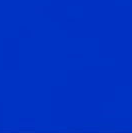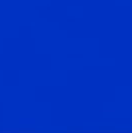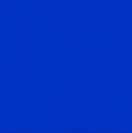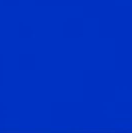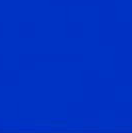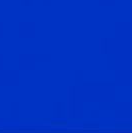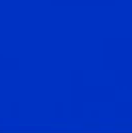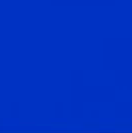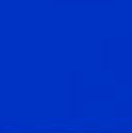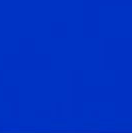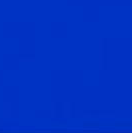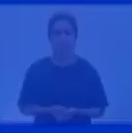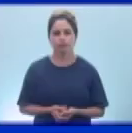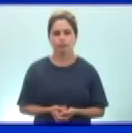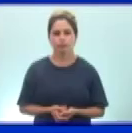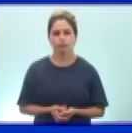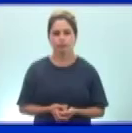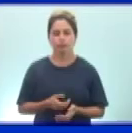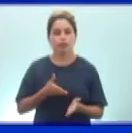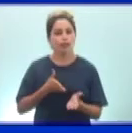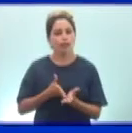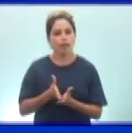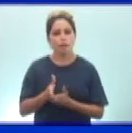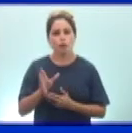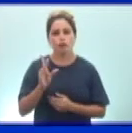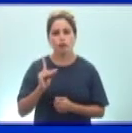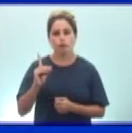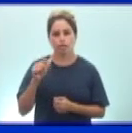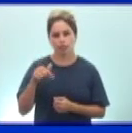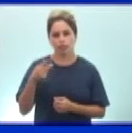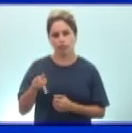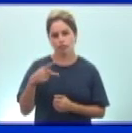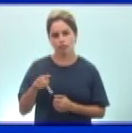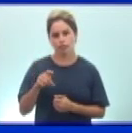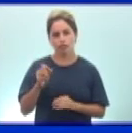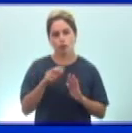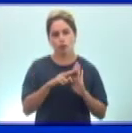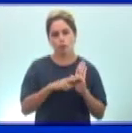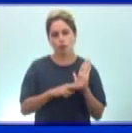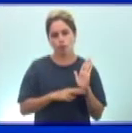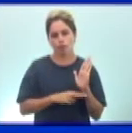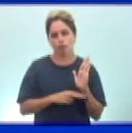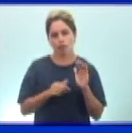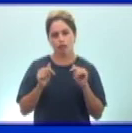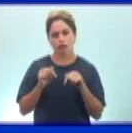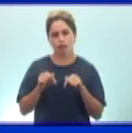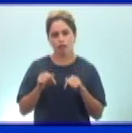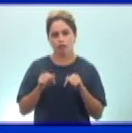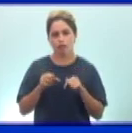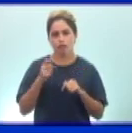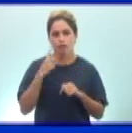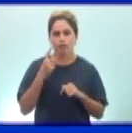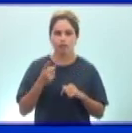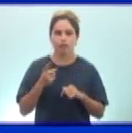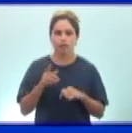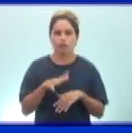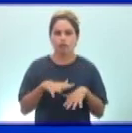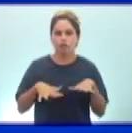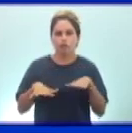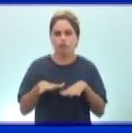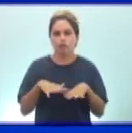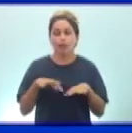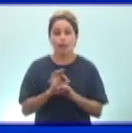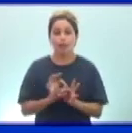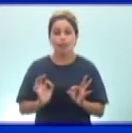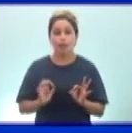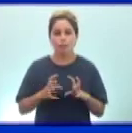Seguimos con el inciso D de este ejercicio que plantea qué propiedades oxidantes o reductoras presentará la sustancia simple formada por